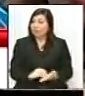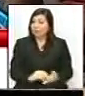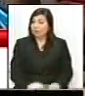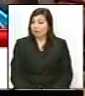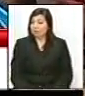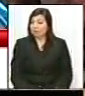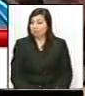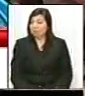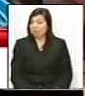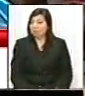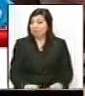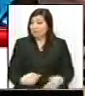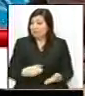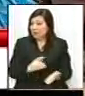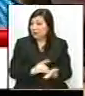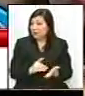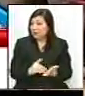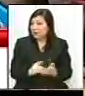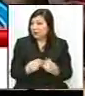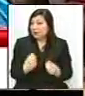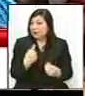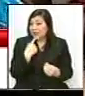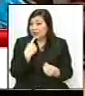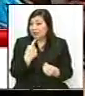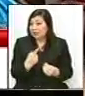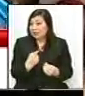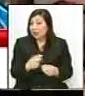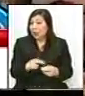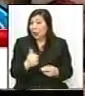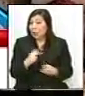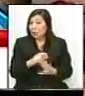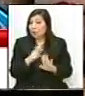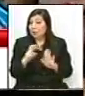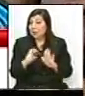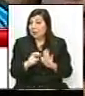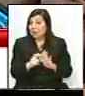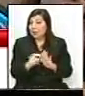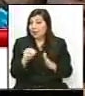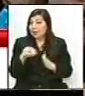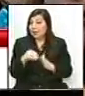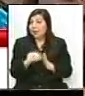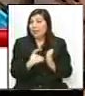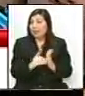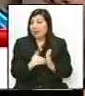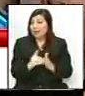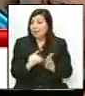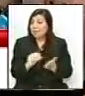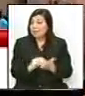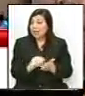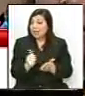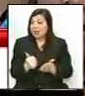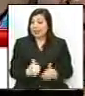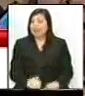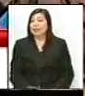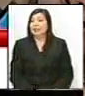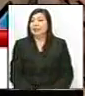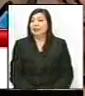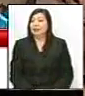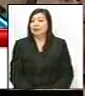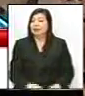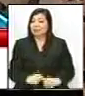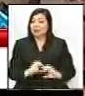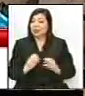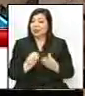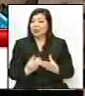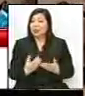Ni bien se dictaminen, como lo hemos hecho en los otros proyectos, y ni bien nos llegue el dictamen, inmediatamente vamos a convocar al Pleno del